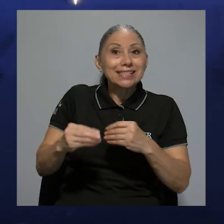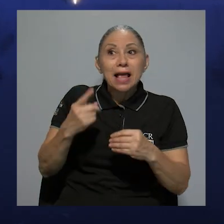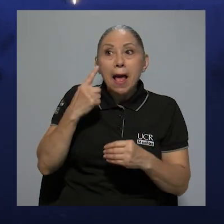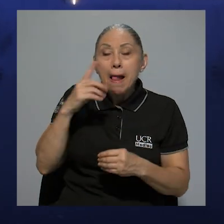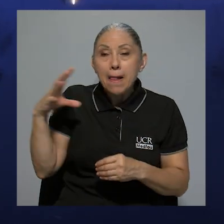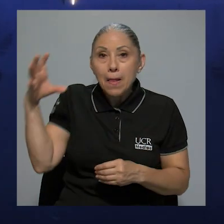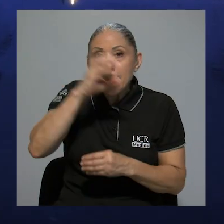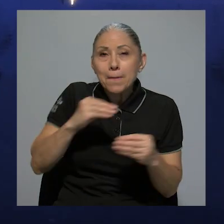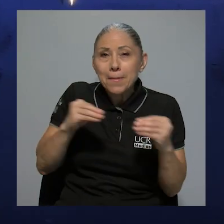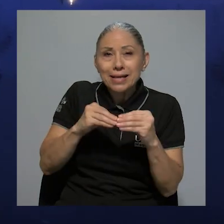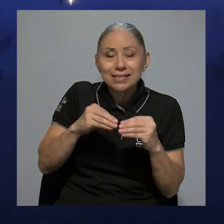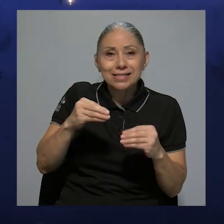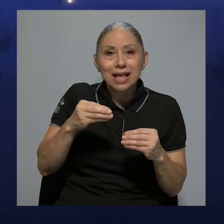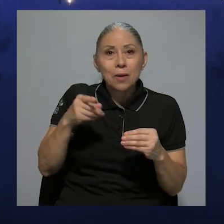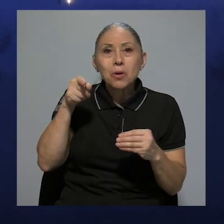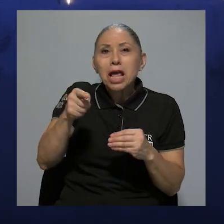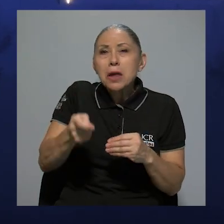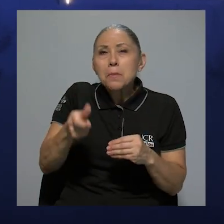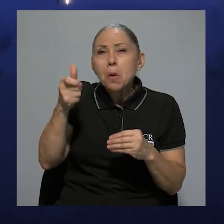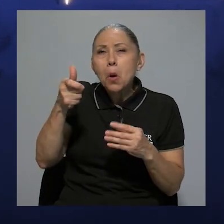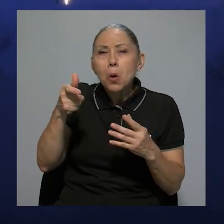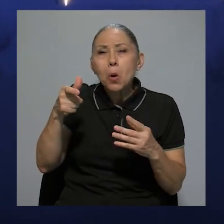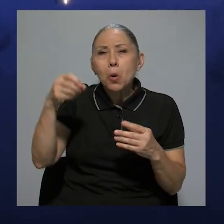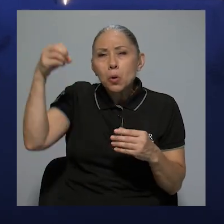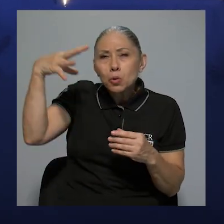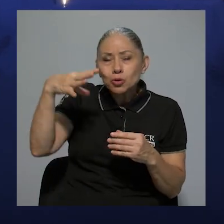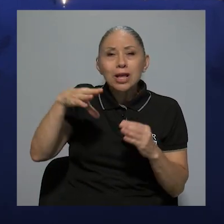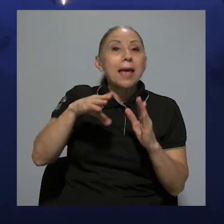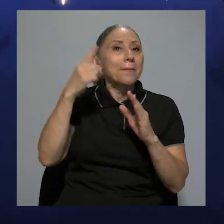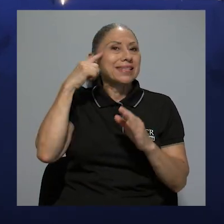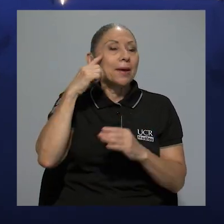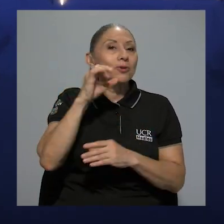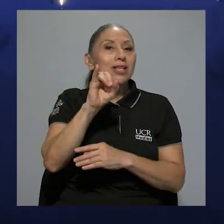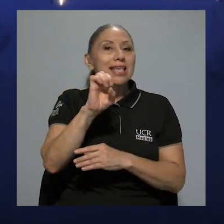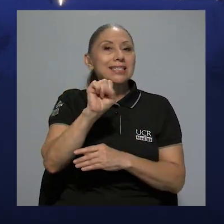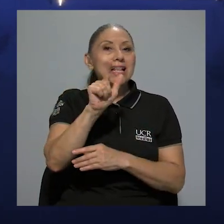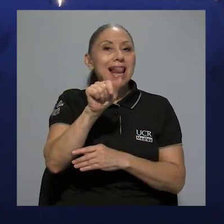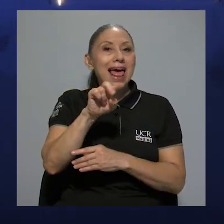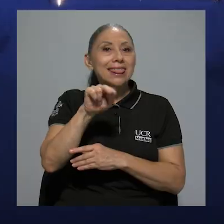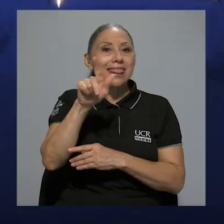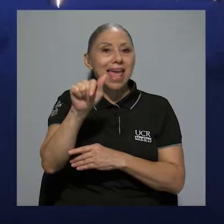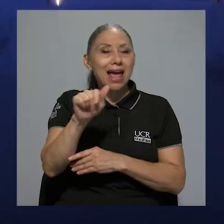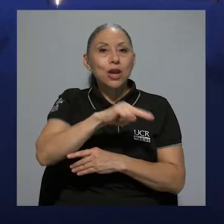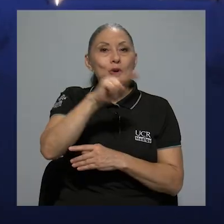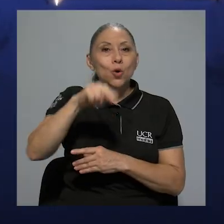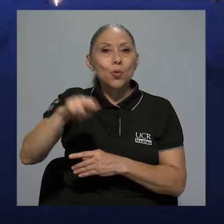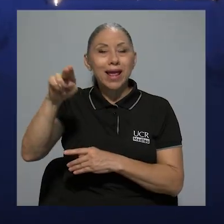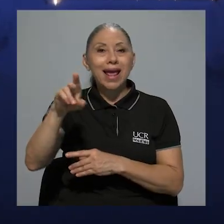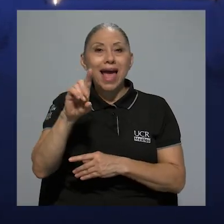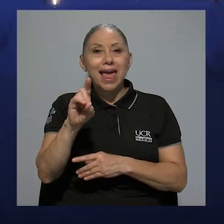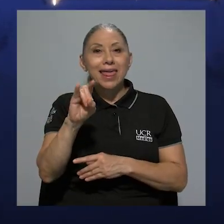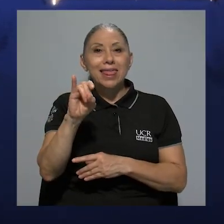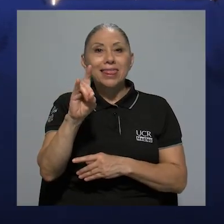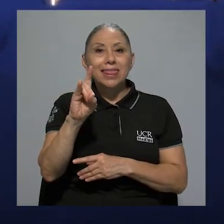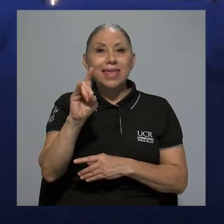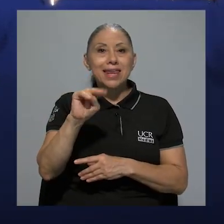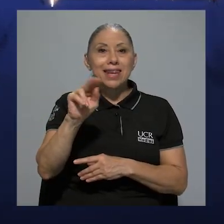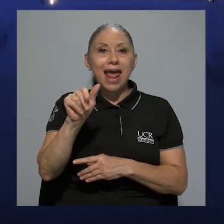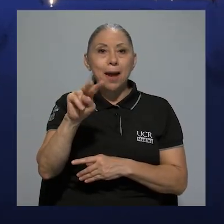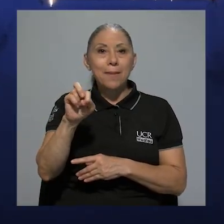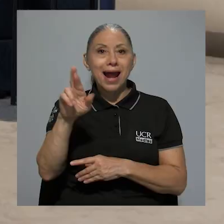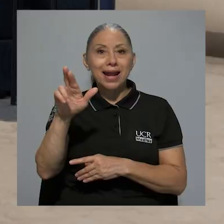si nosotros pensamos en Islandia, en Noruega, en Dinamarca, son lugares en donde durante el invierno la cantidad de luz es muy